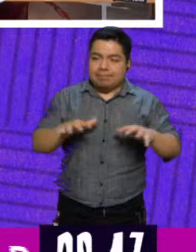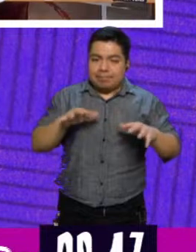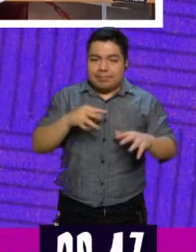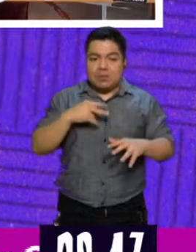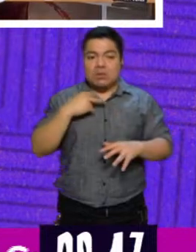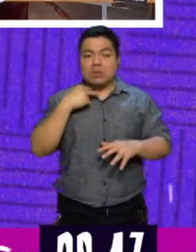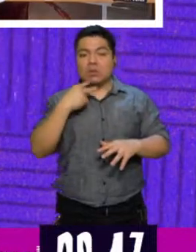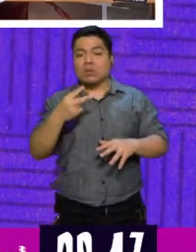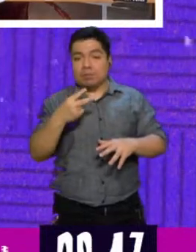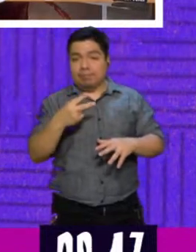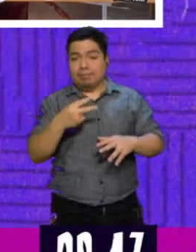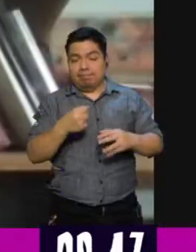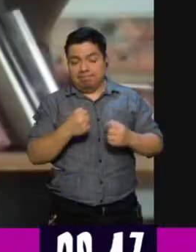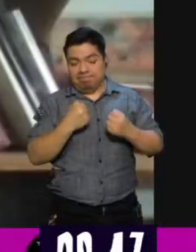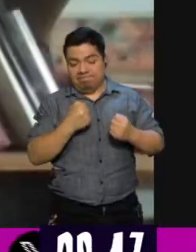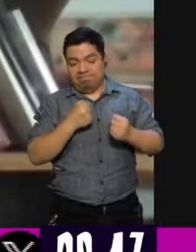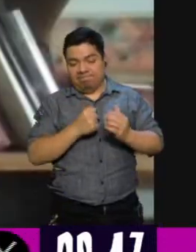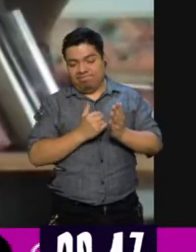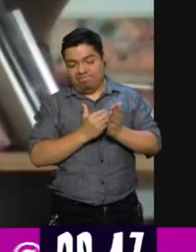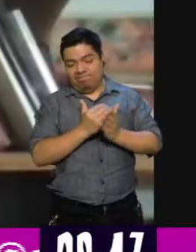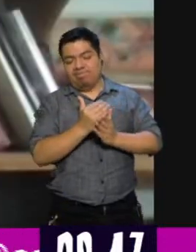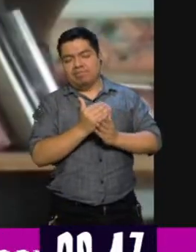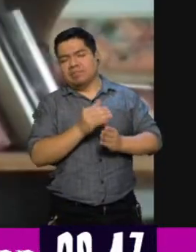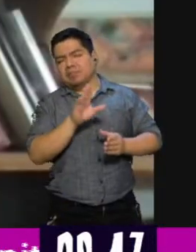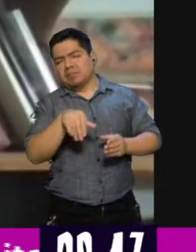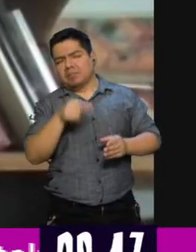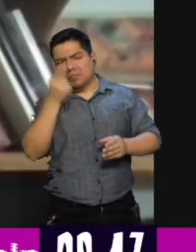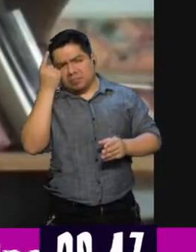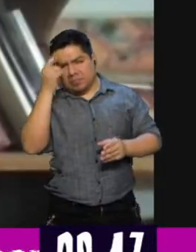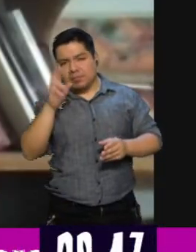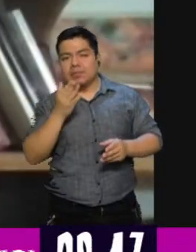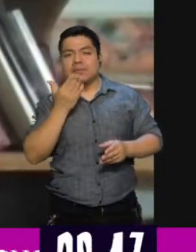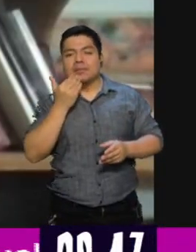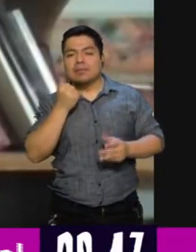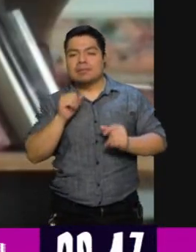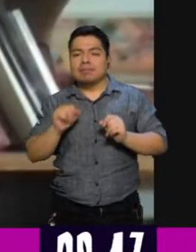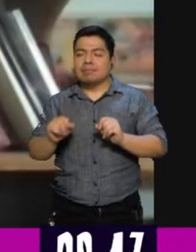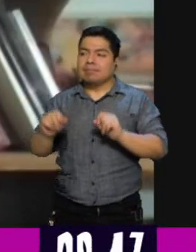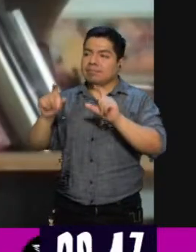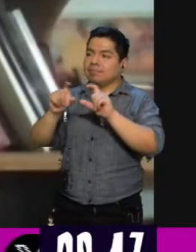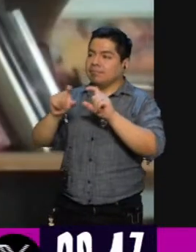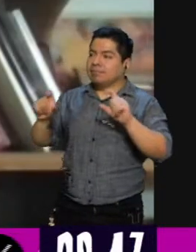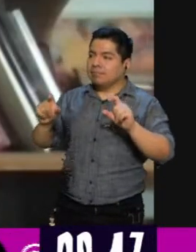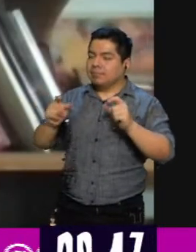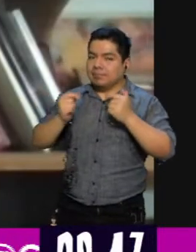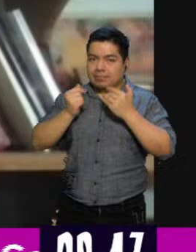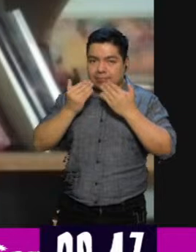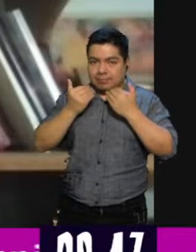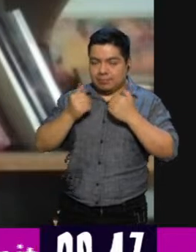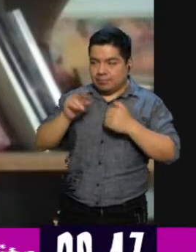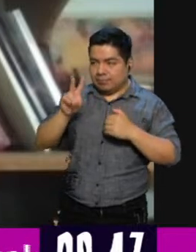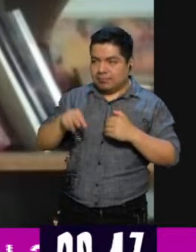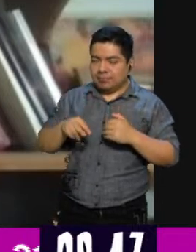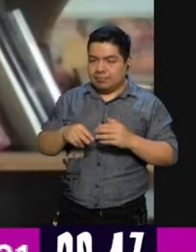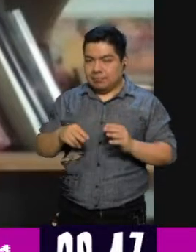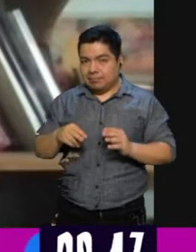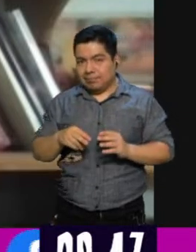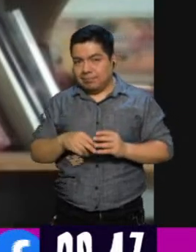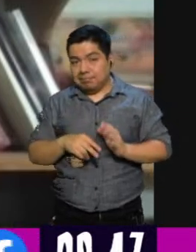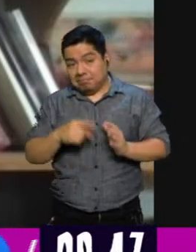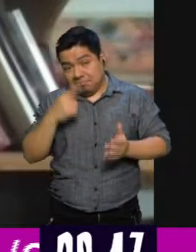voz era Oiga, absolutamente... Doc, y no había prompter tampoco, ¿verdad? Yo creo no, que...